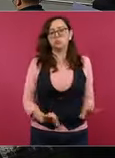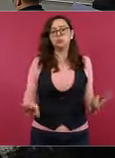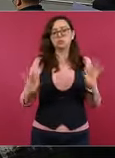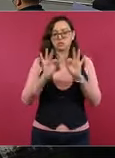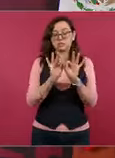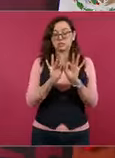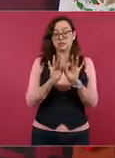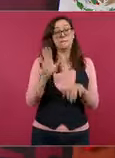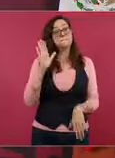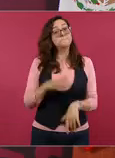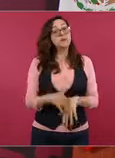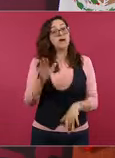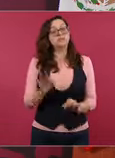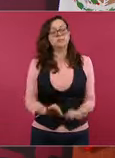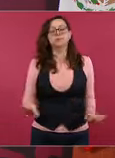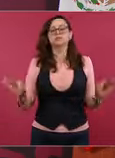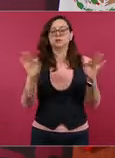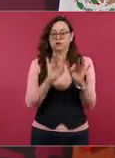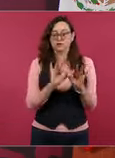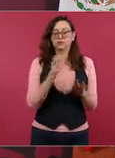Estados Unidos.